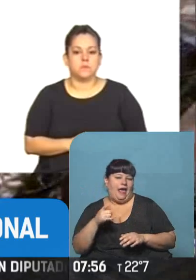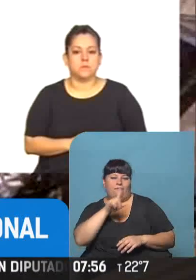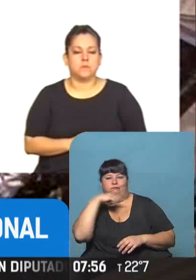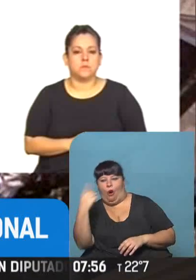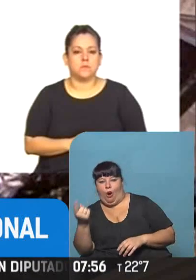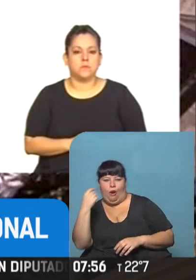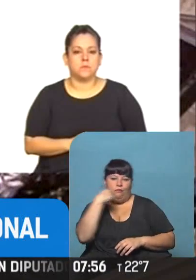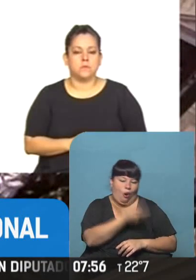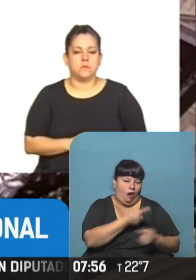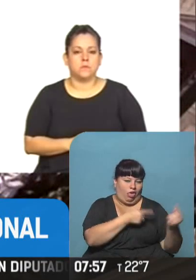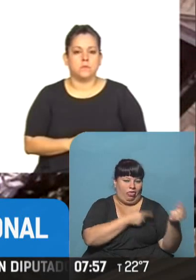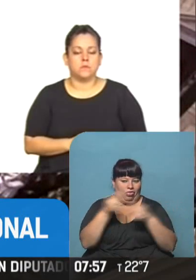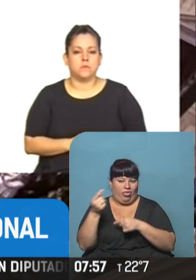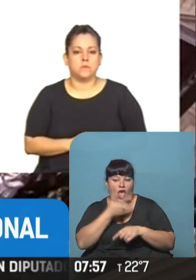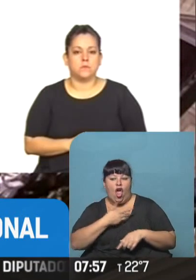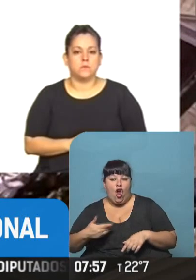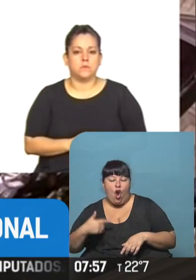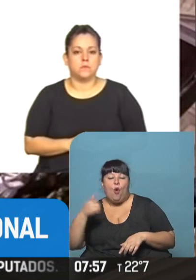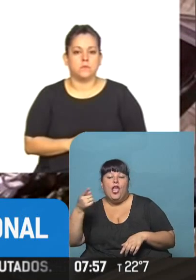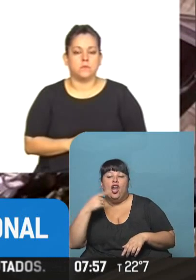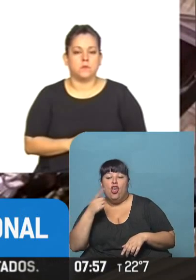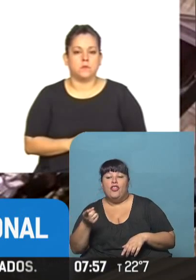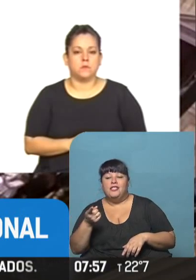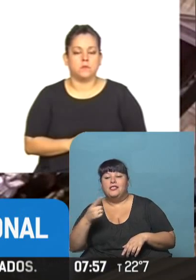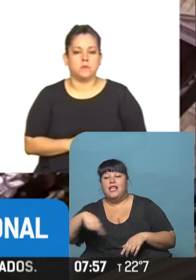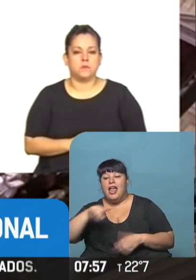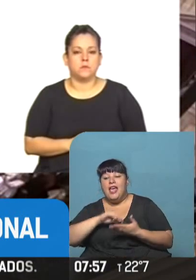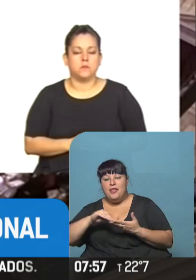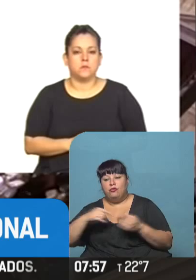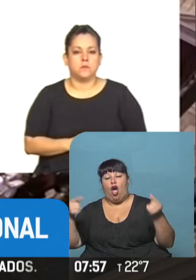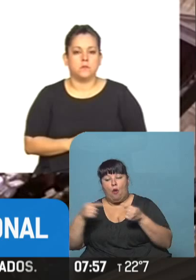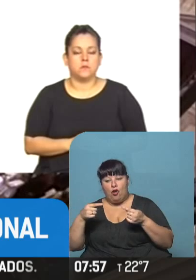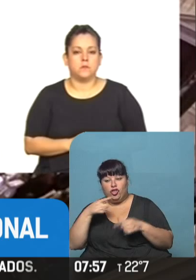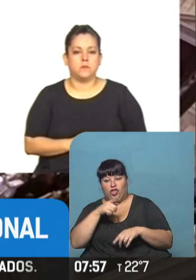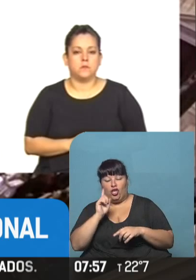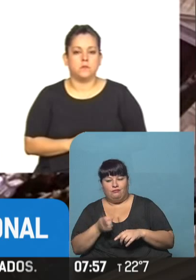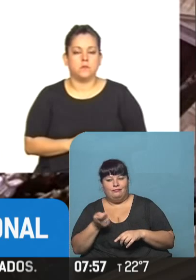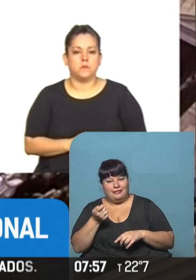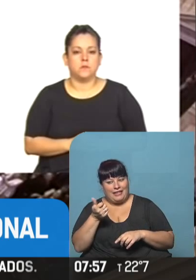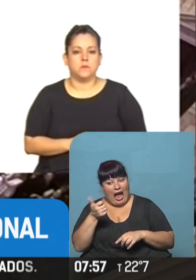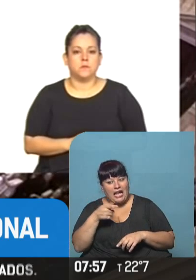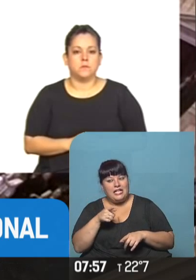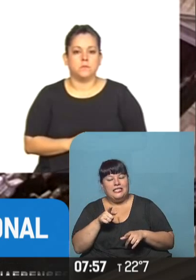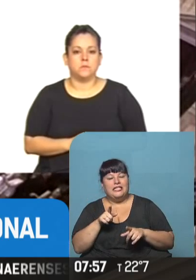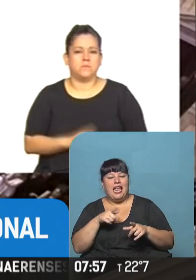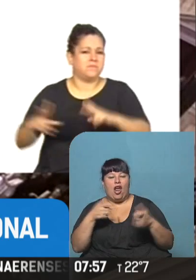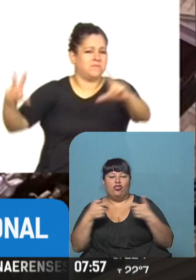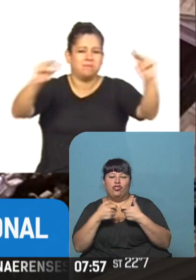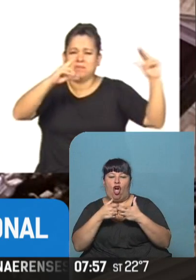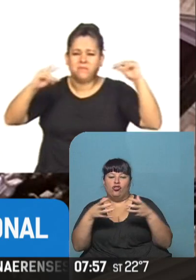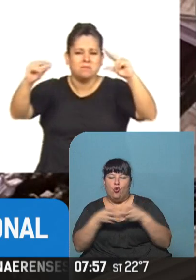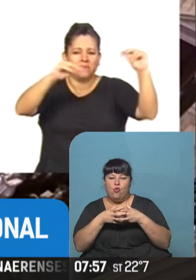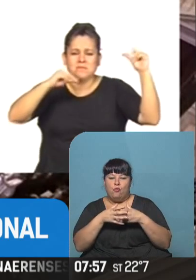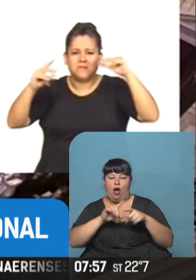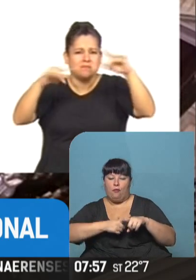¿no? Desde el Ejecutivo entienden de que muchos de los diputados de la oposición, casi combinados con